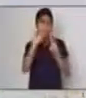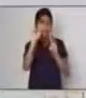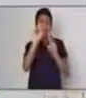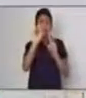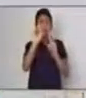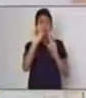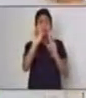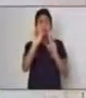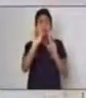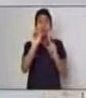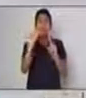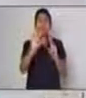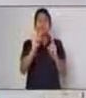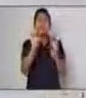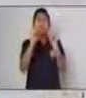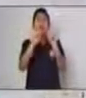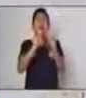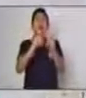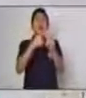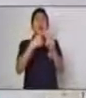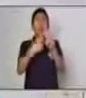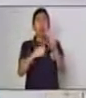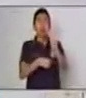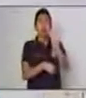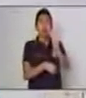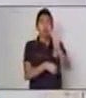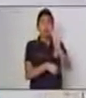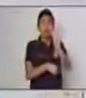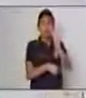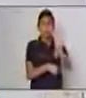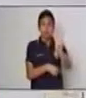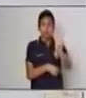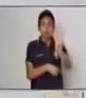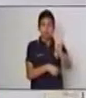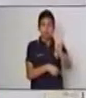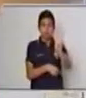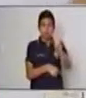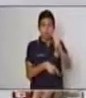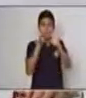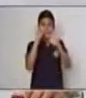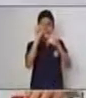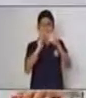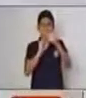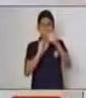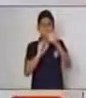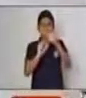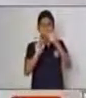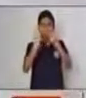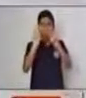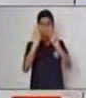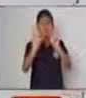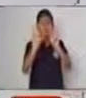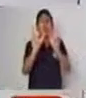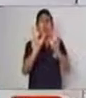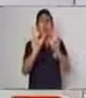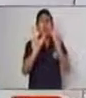pasa si divido 2 entre 2.